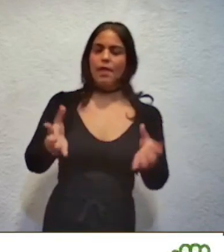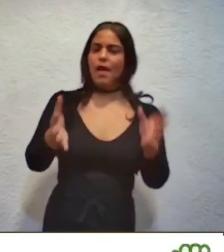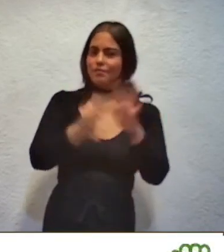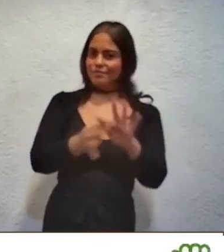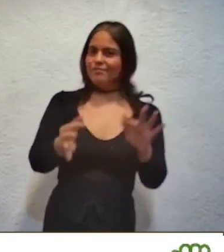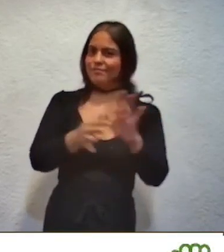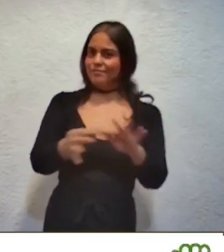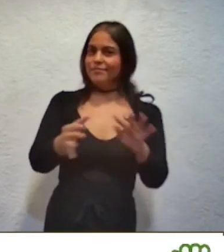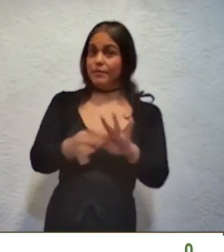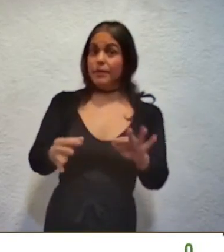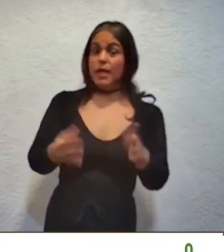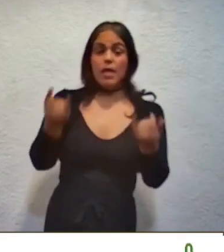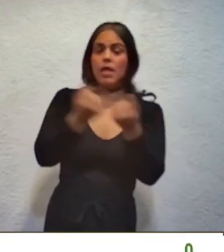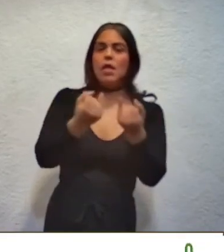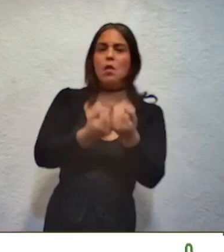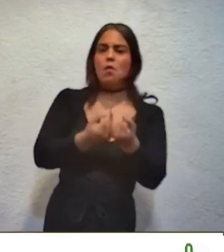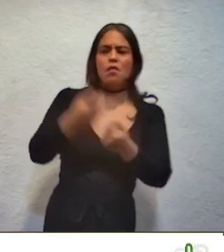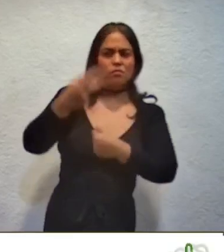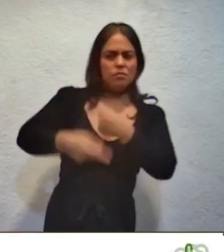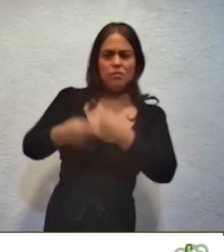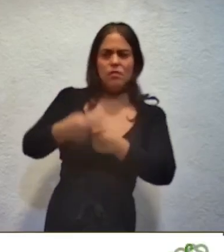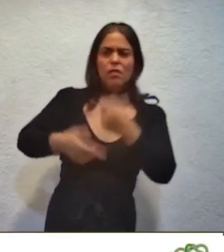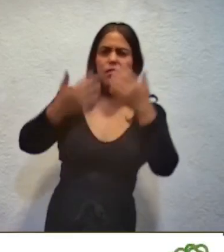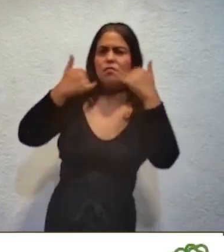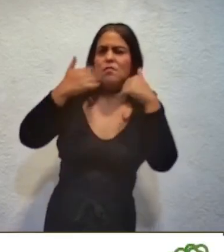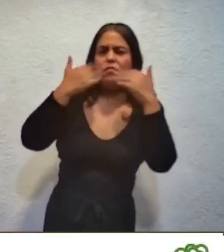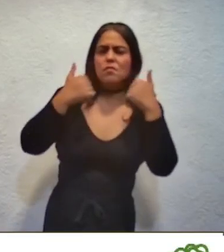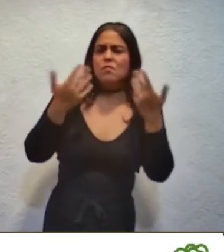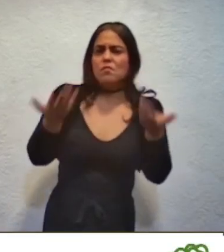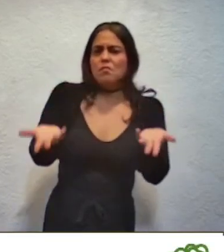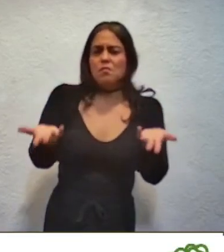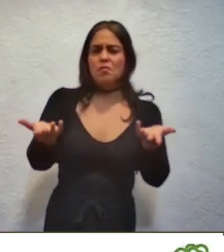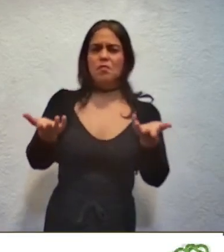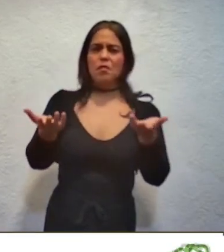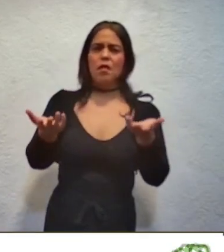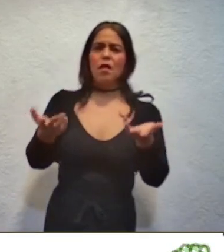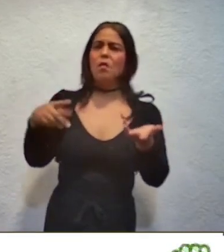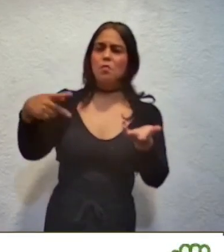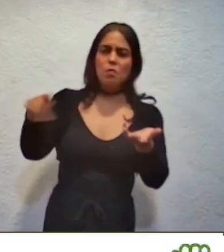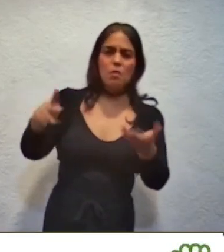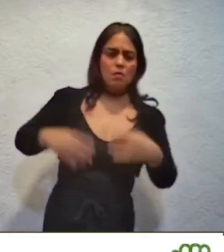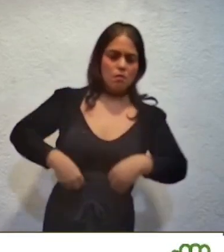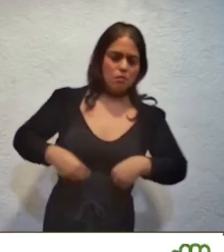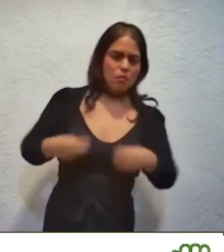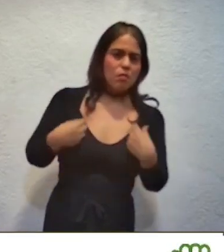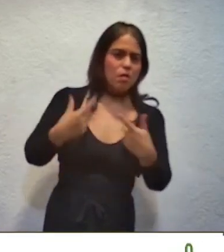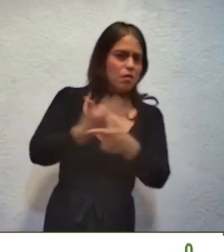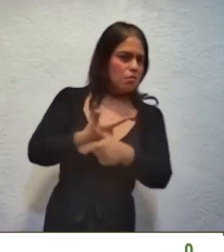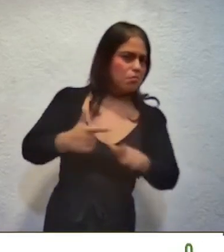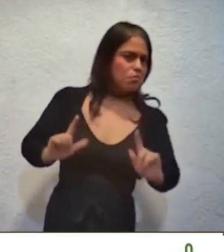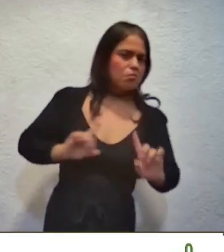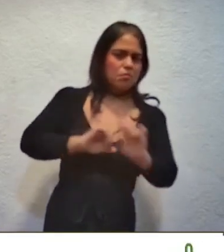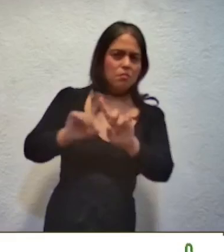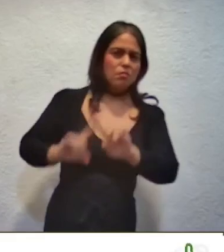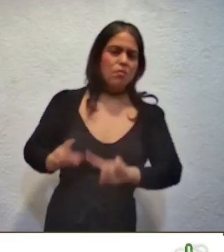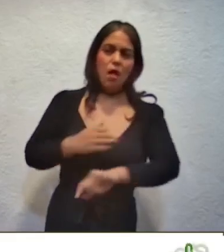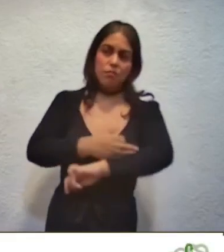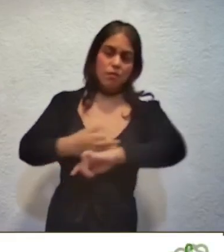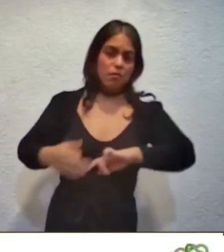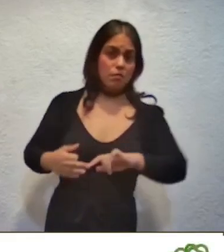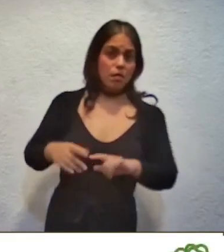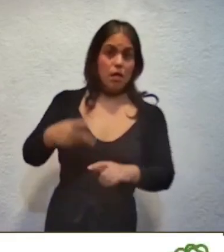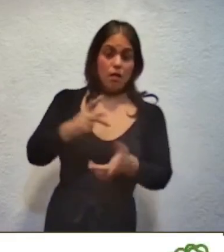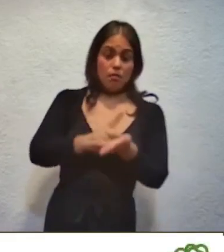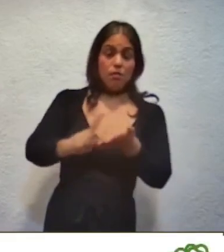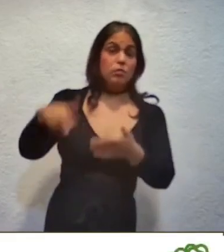evidente inexistencia de un peligro o riesgo inminente a la integridad, la vida o la libertad de la promovente, así como sus